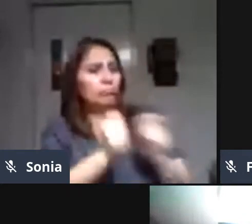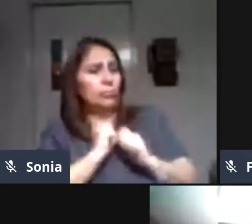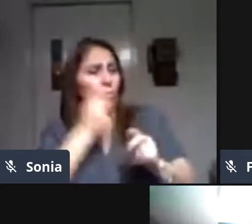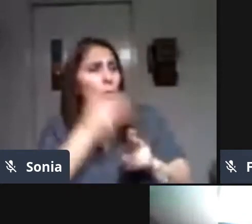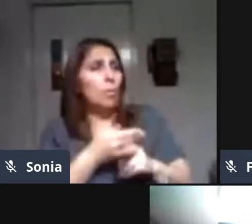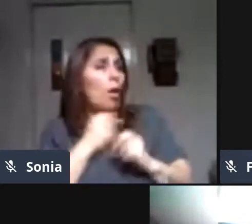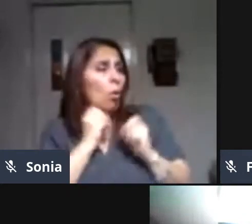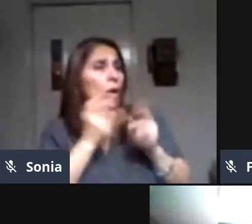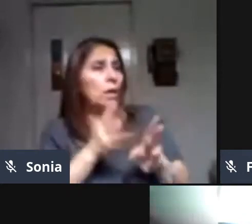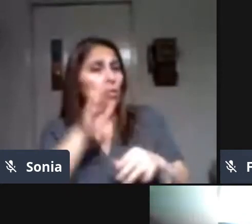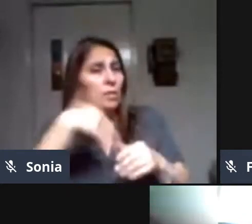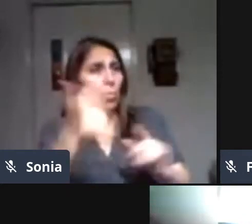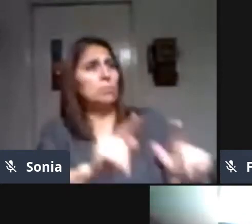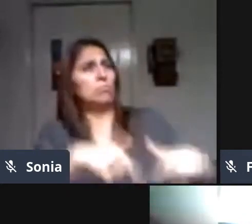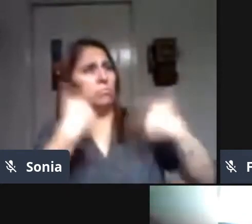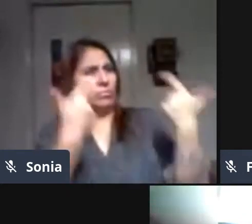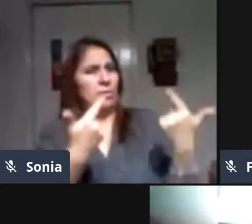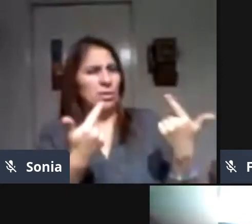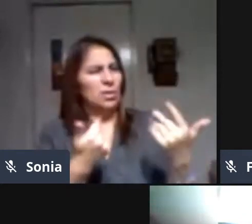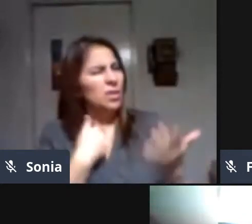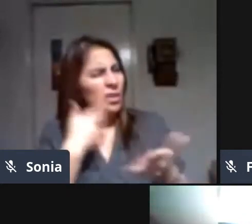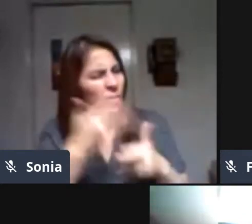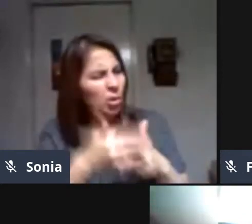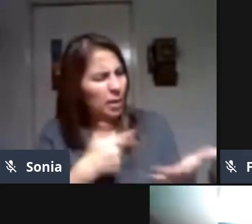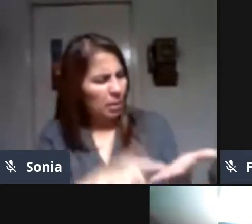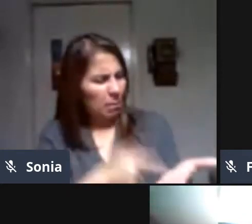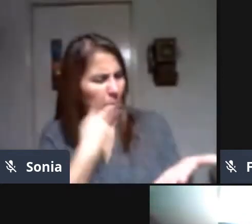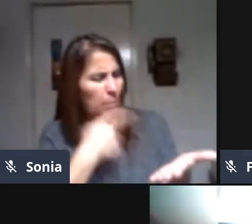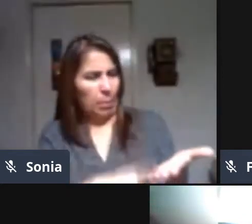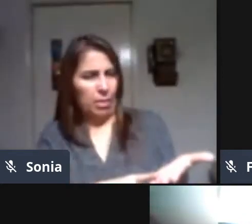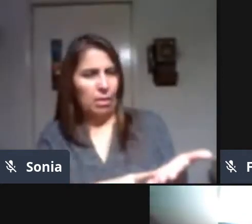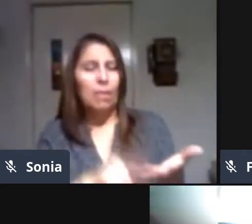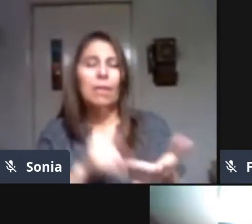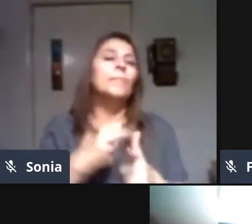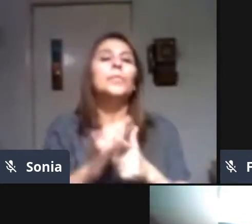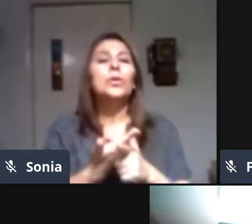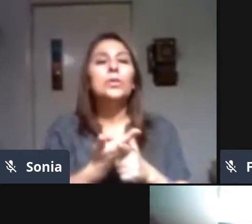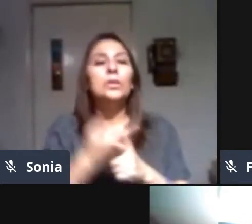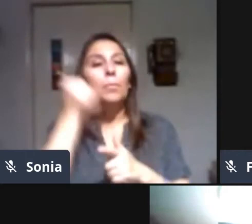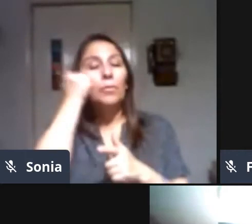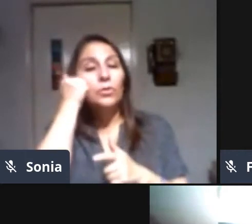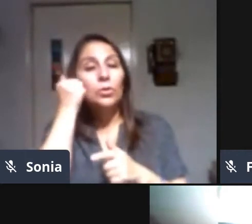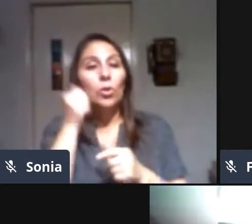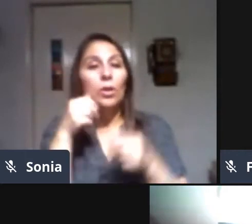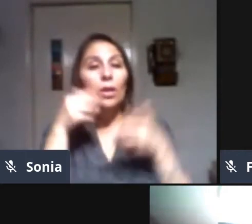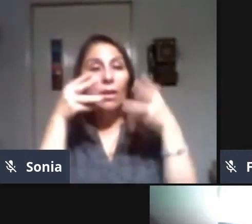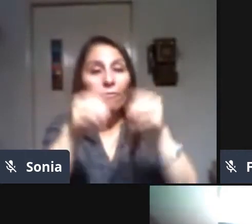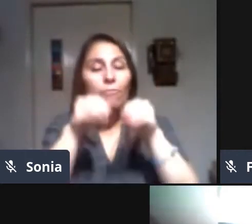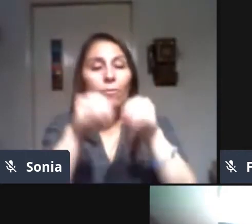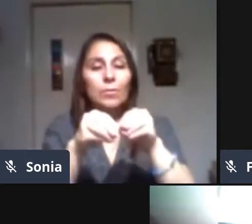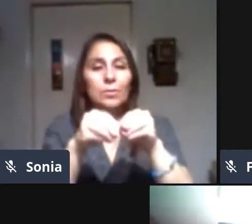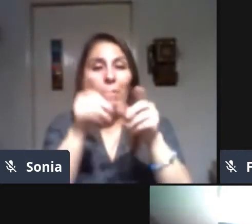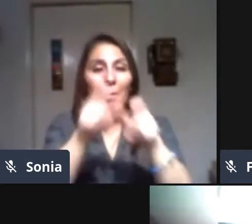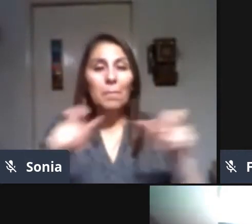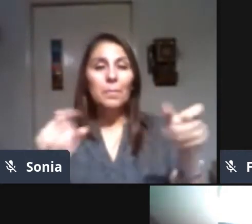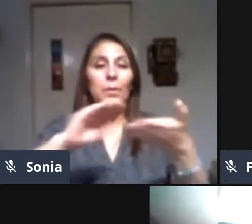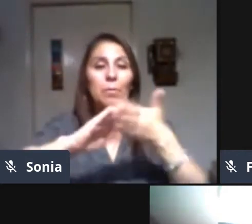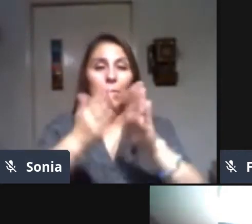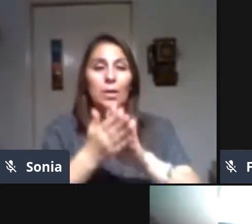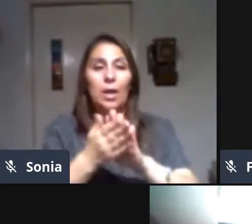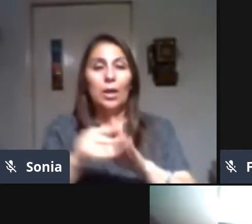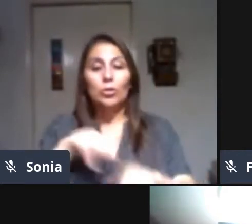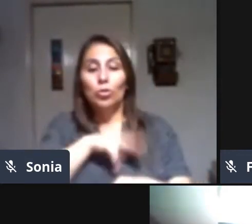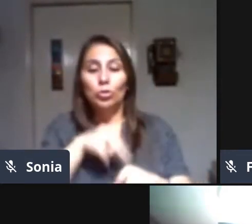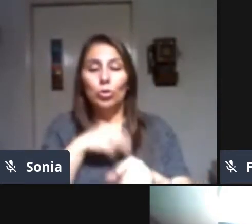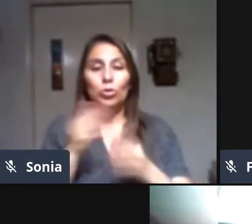pues cuál puede ser realmente en ese papel de éste el educador del docente el educador comunitario y realmente cómo nos vamos a acercar a las